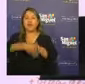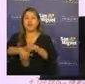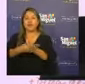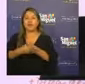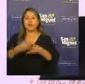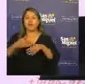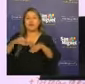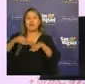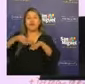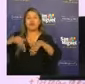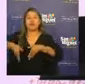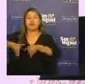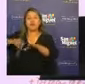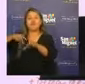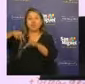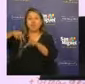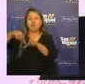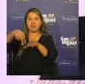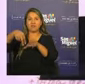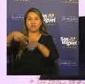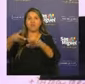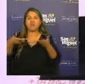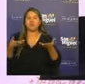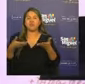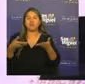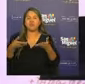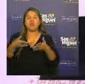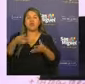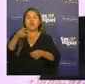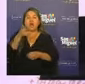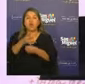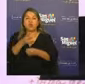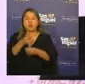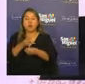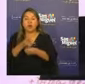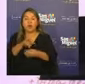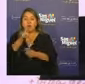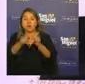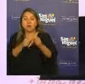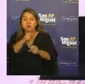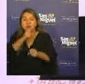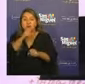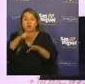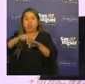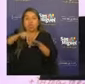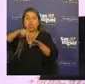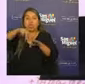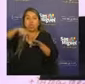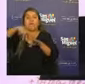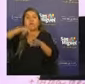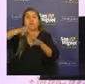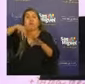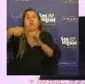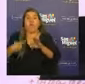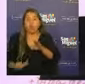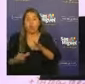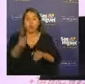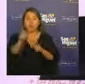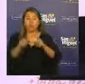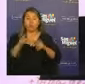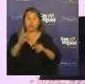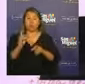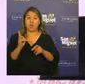nuestras veredas. Nuestros adultos mayores se quebran las caderas, las personas con discapacidad no pueden andar, tienen que bajarse a la calle poniendo en